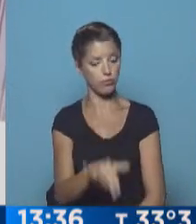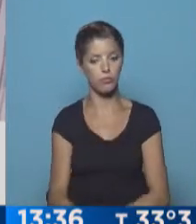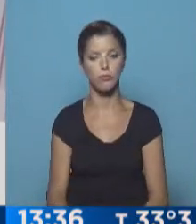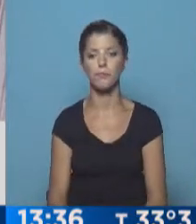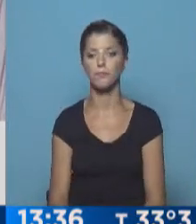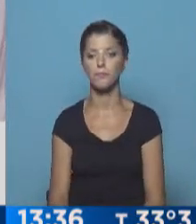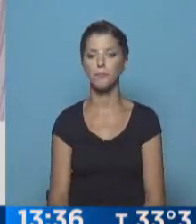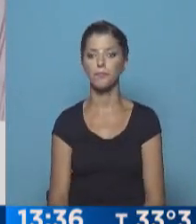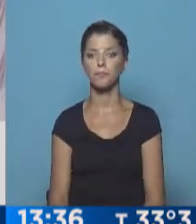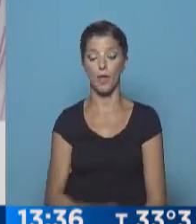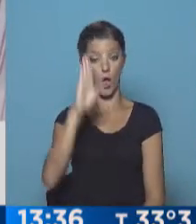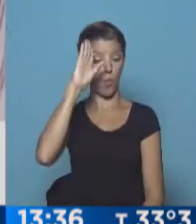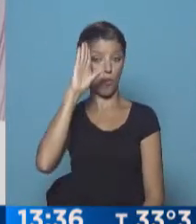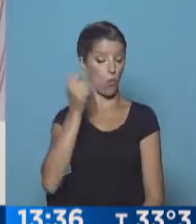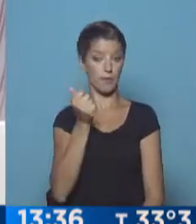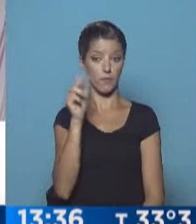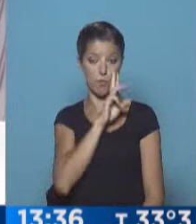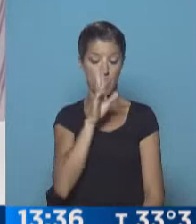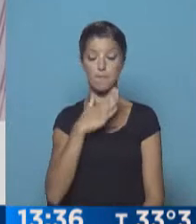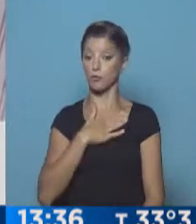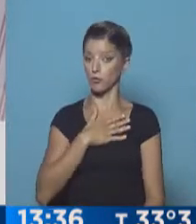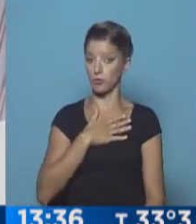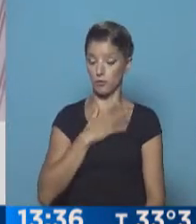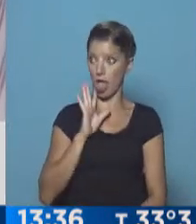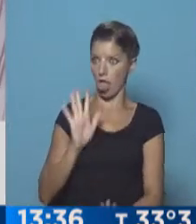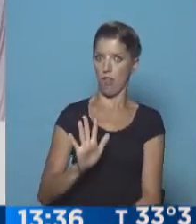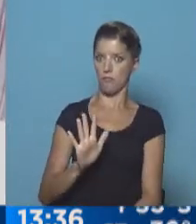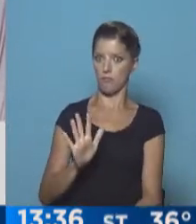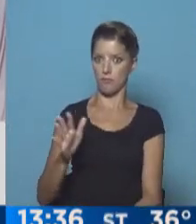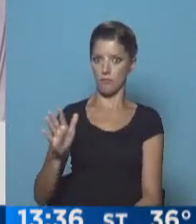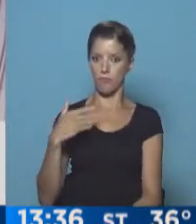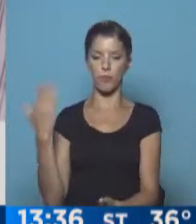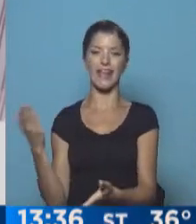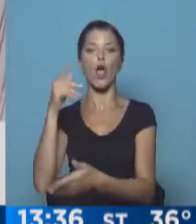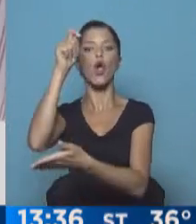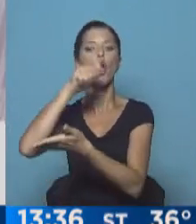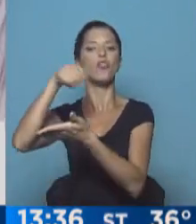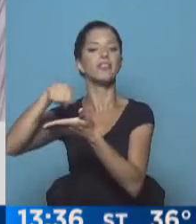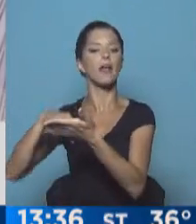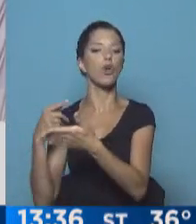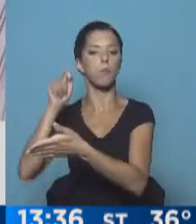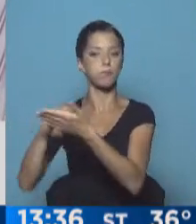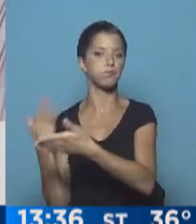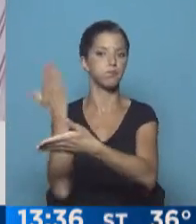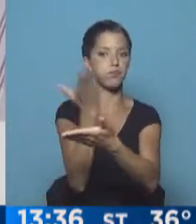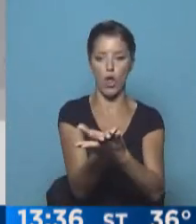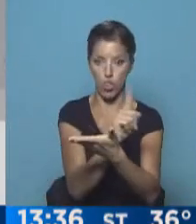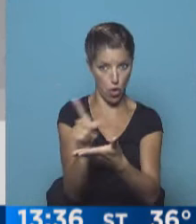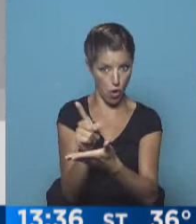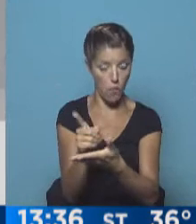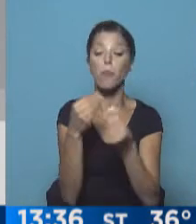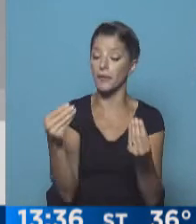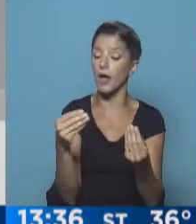esté firme poco nos sorprendió el hecho de que no se nos entregó el contrato porque la jueza